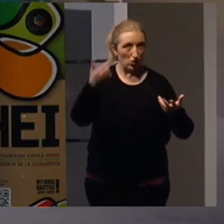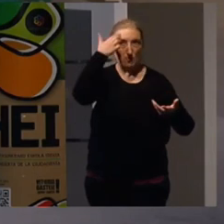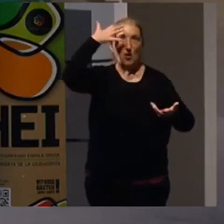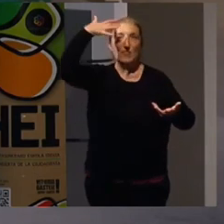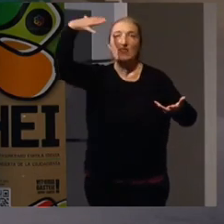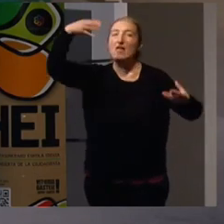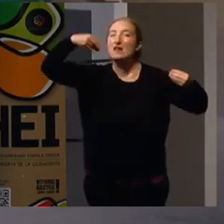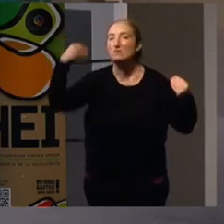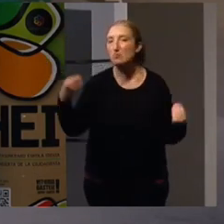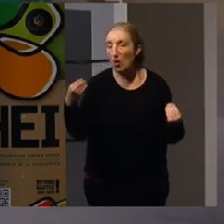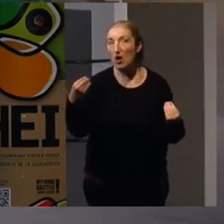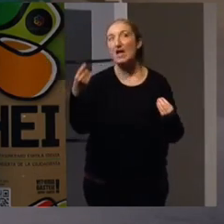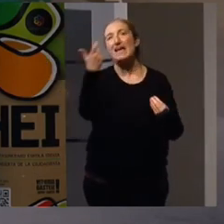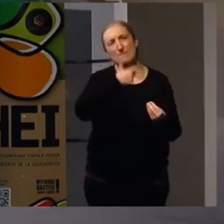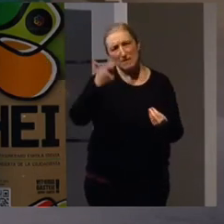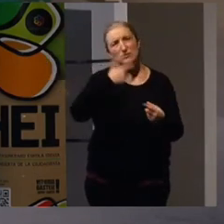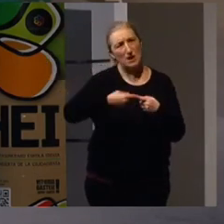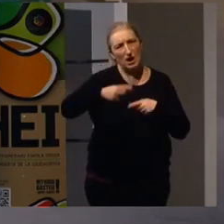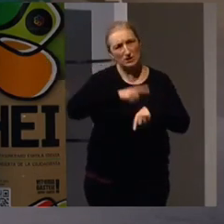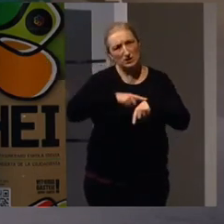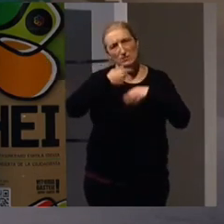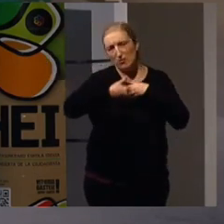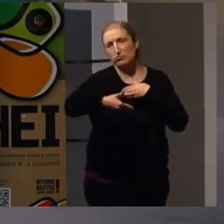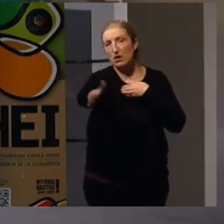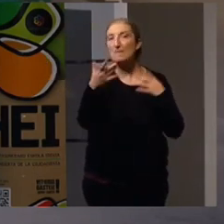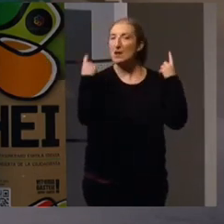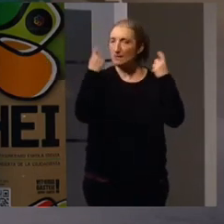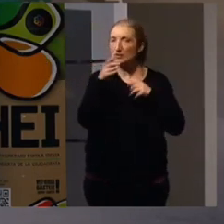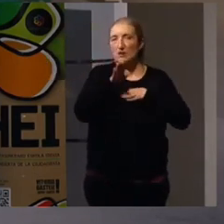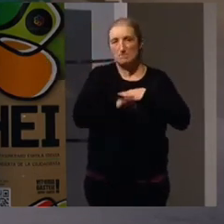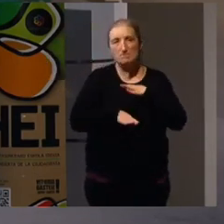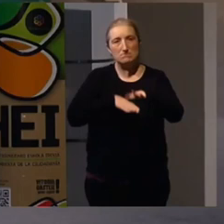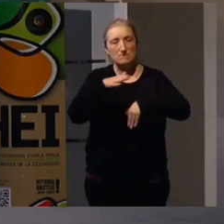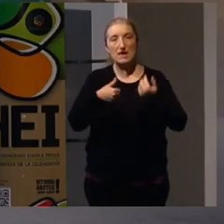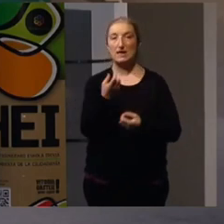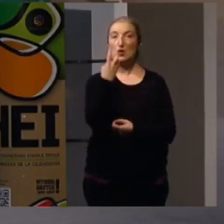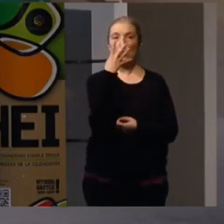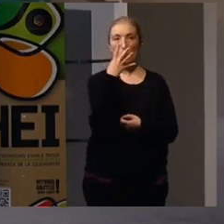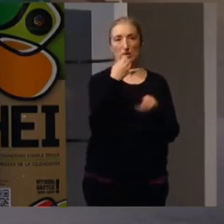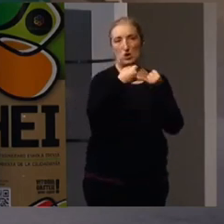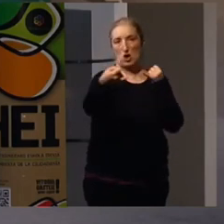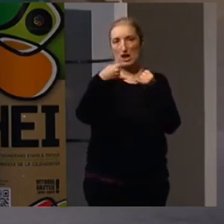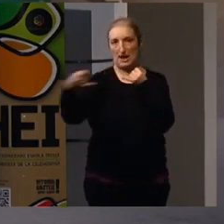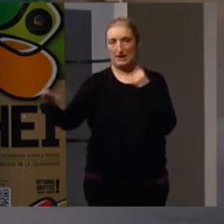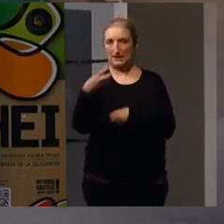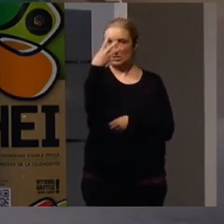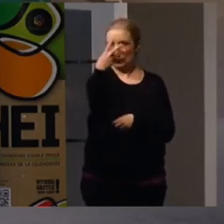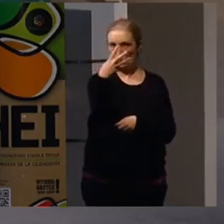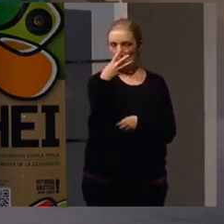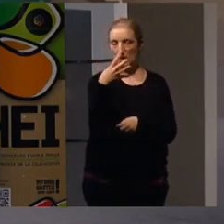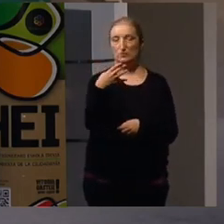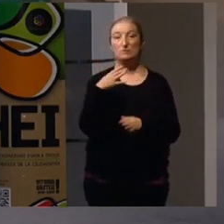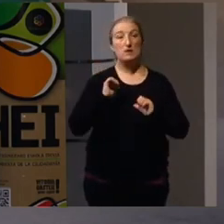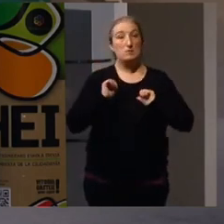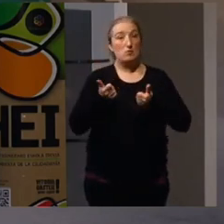ideales aunque vayamos a tardar en hacerlo. Para nosotros hay, por así decirlo, cuatro grandes líneas por donde